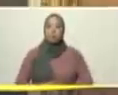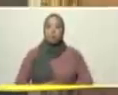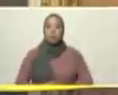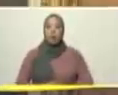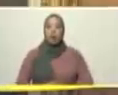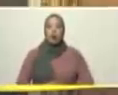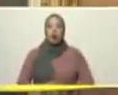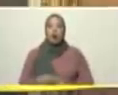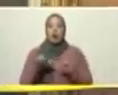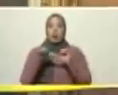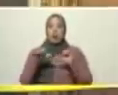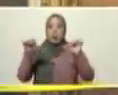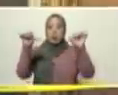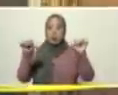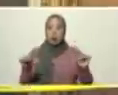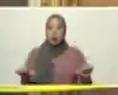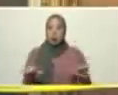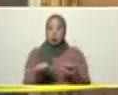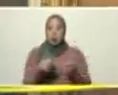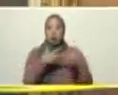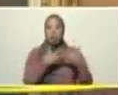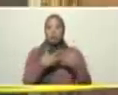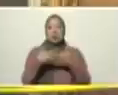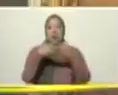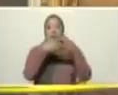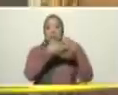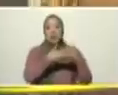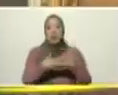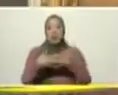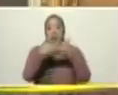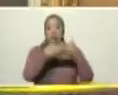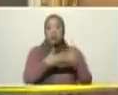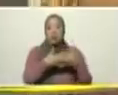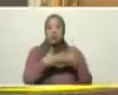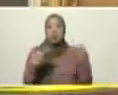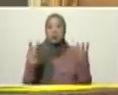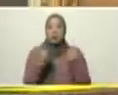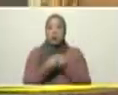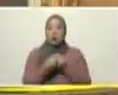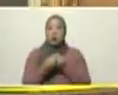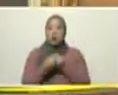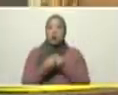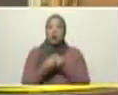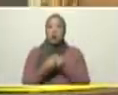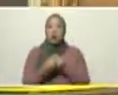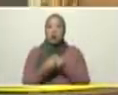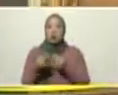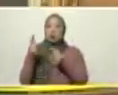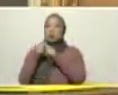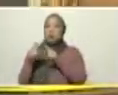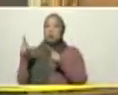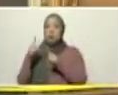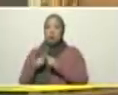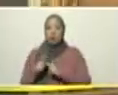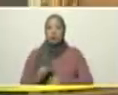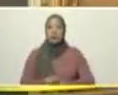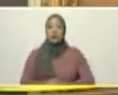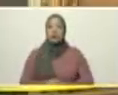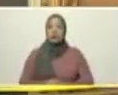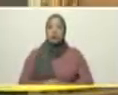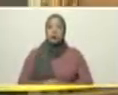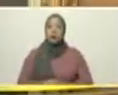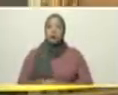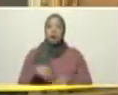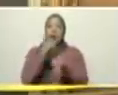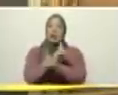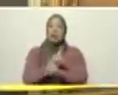influencia del Pentágono, del Comando Sur, de la CIA, del